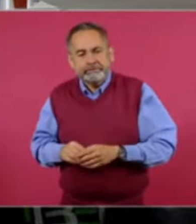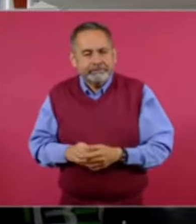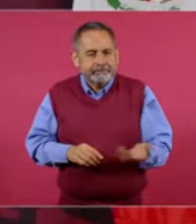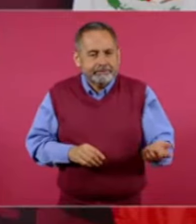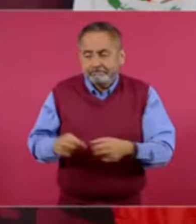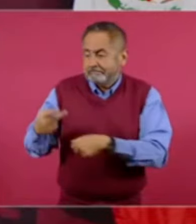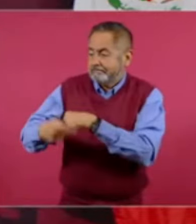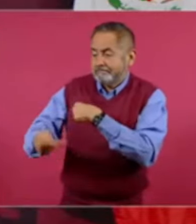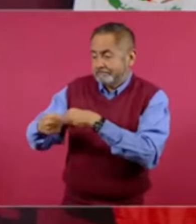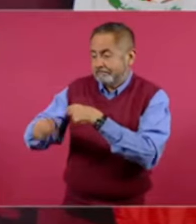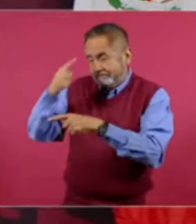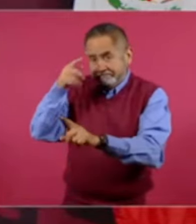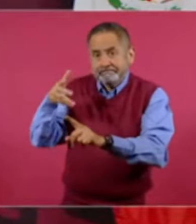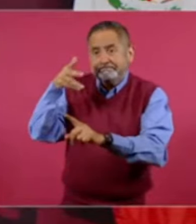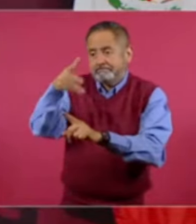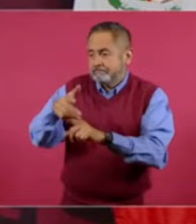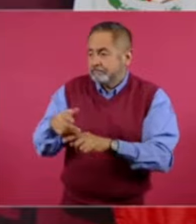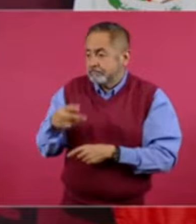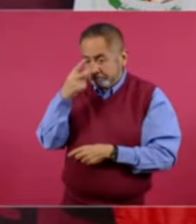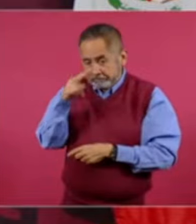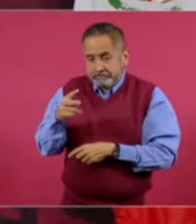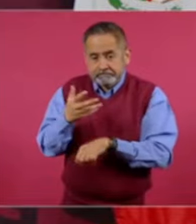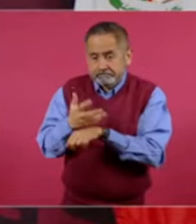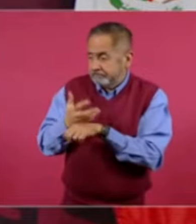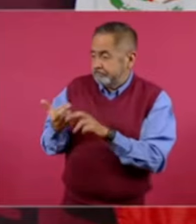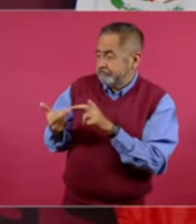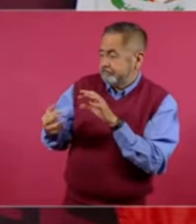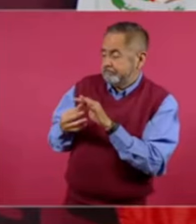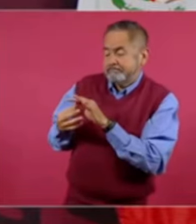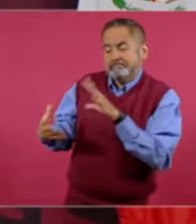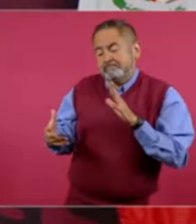Riesgo para relación comercial